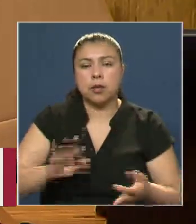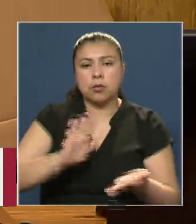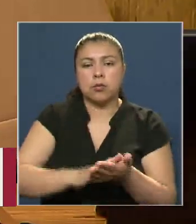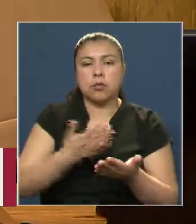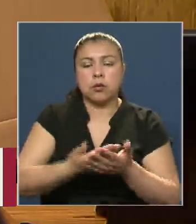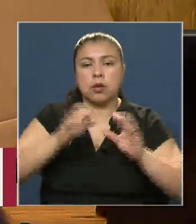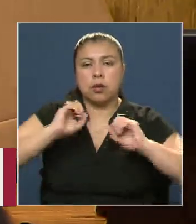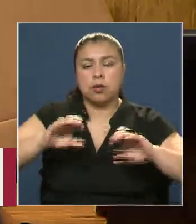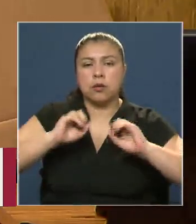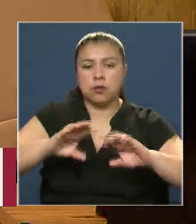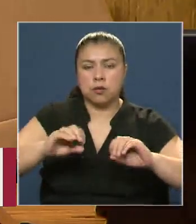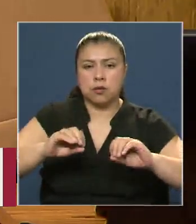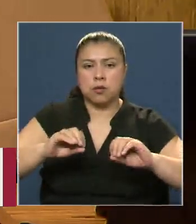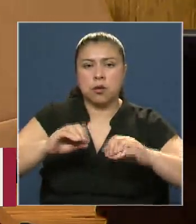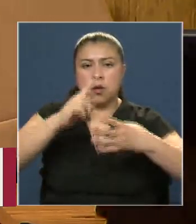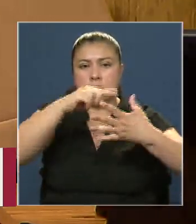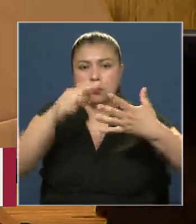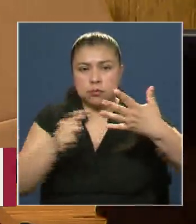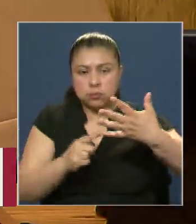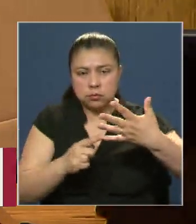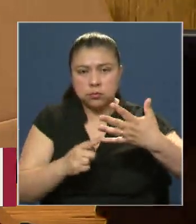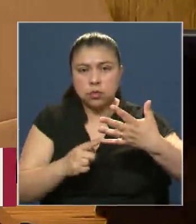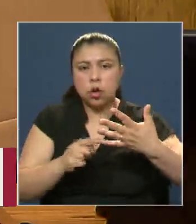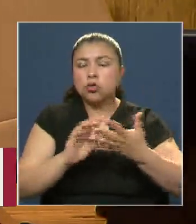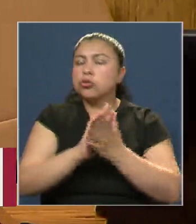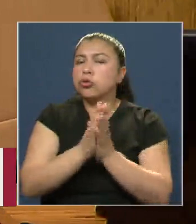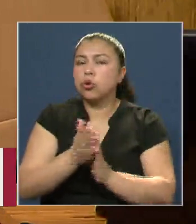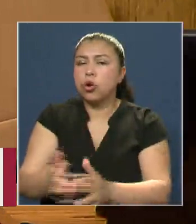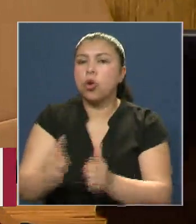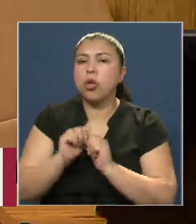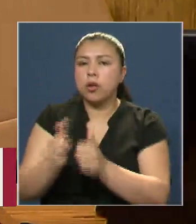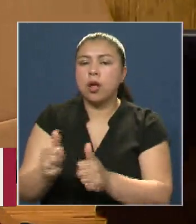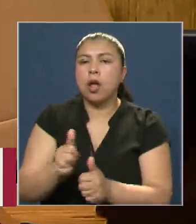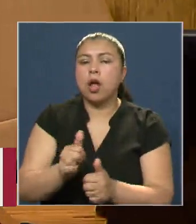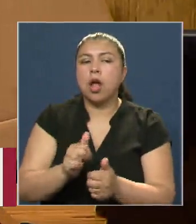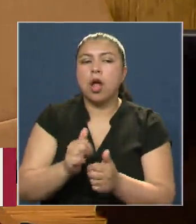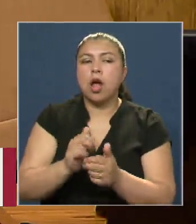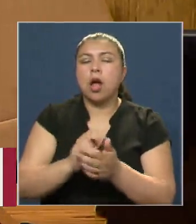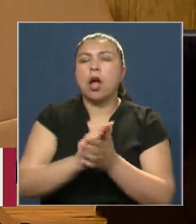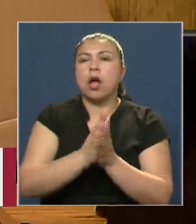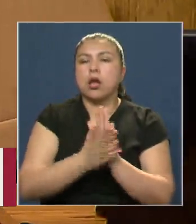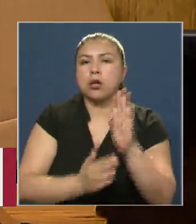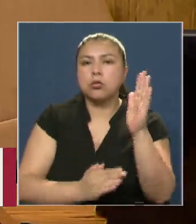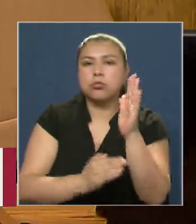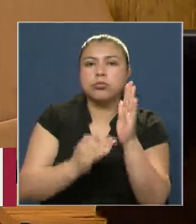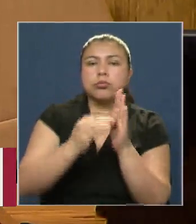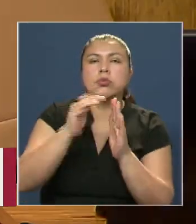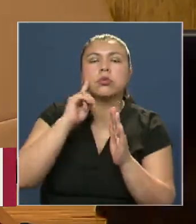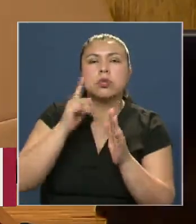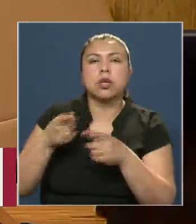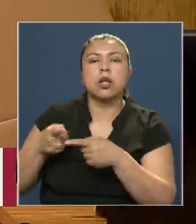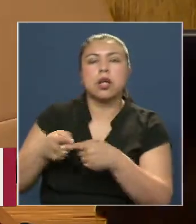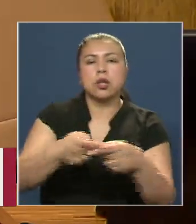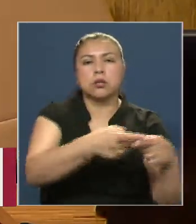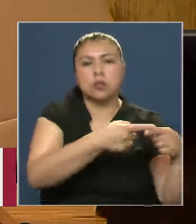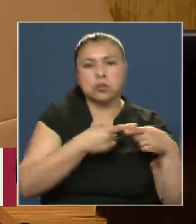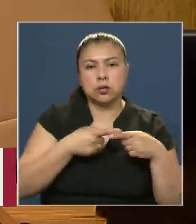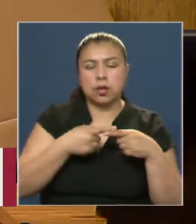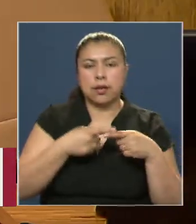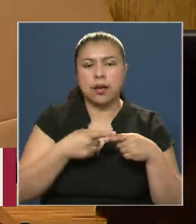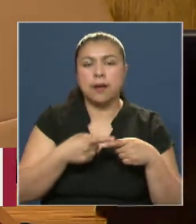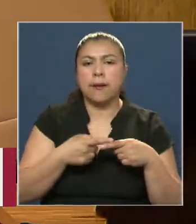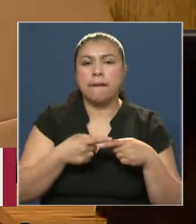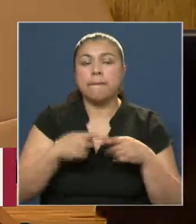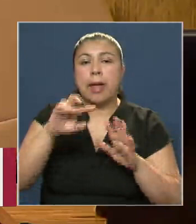y educación. Son también los desafíos a que todo nivel tiene la sociedad. Finalmente, el